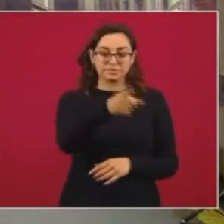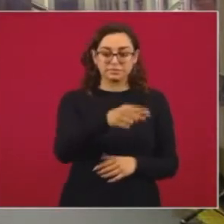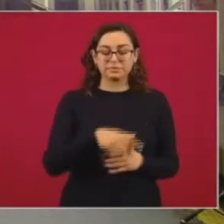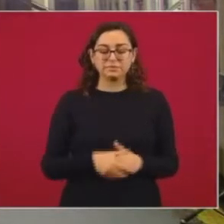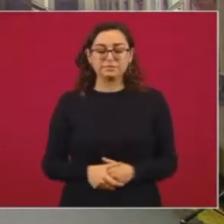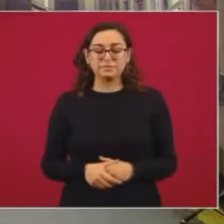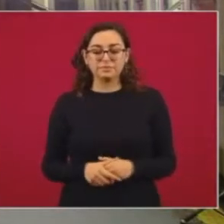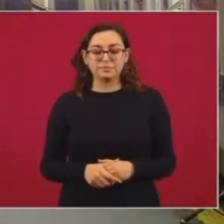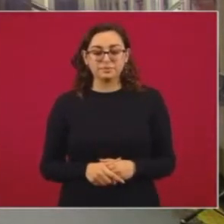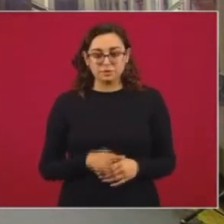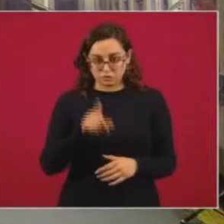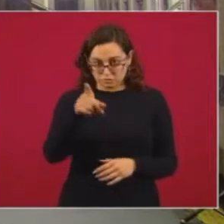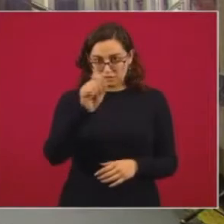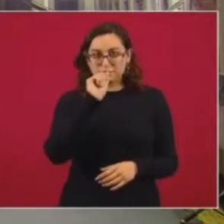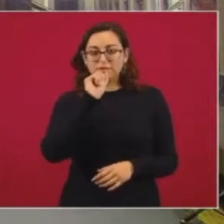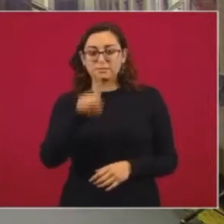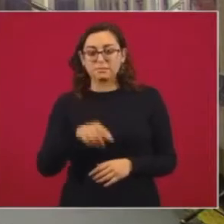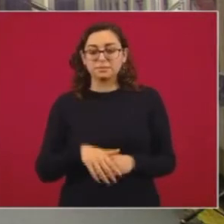lado. Y usted también.